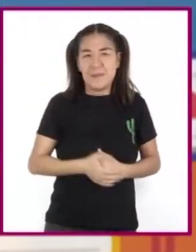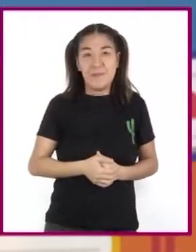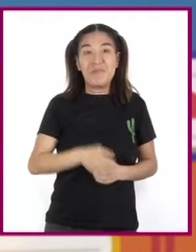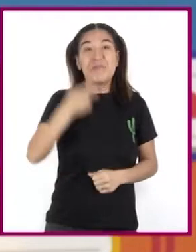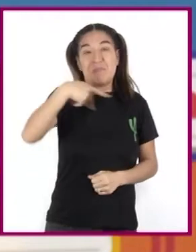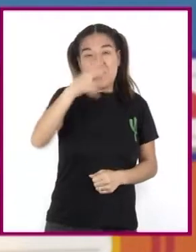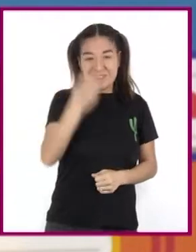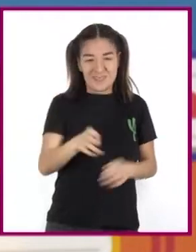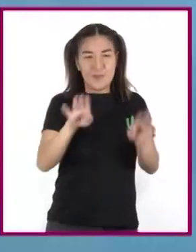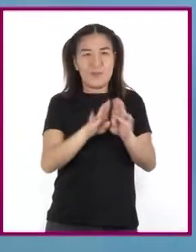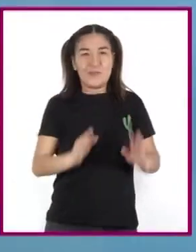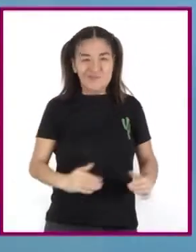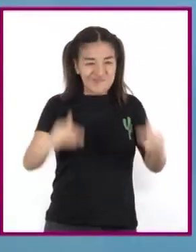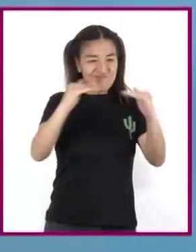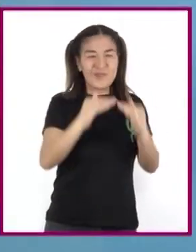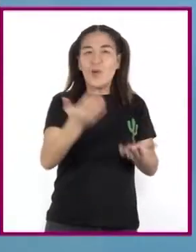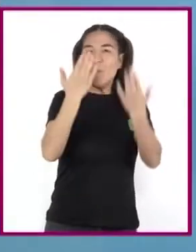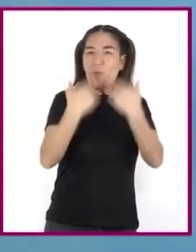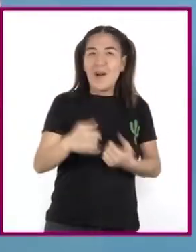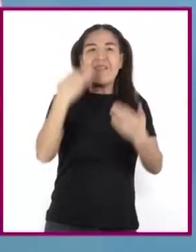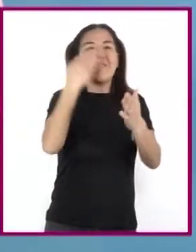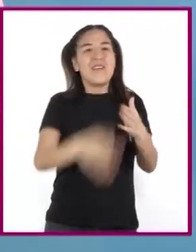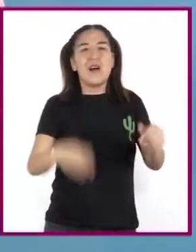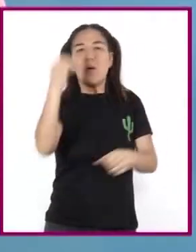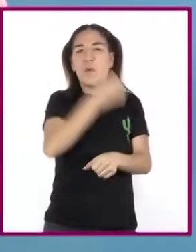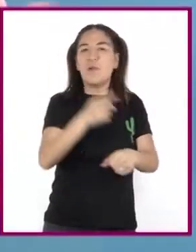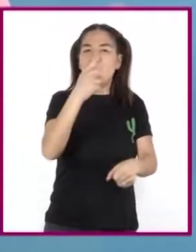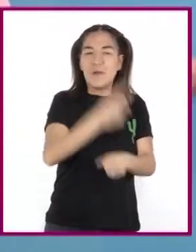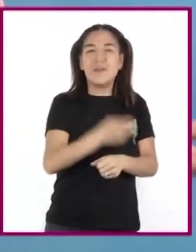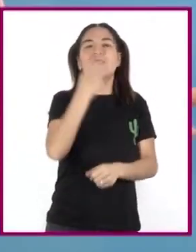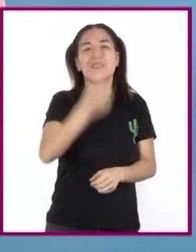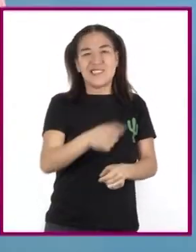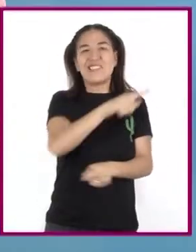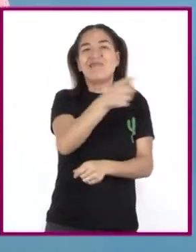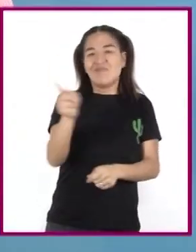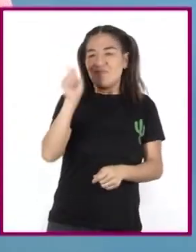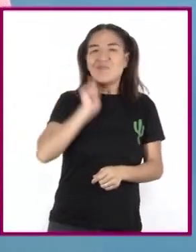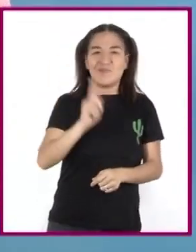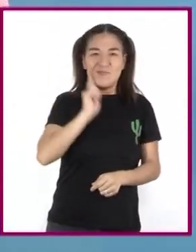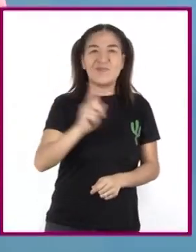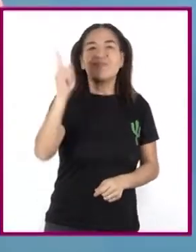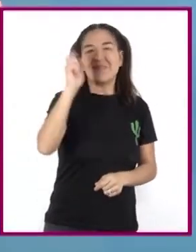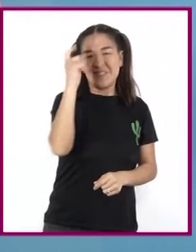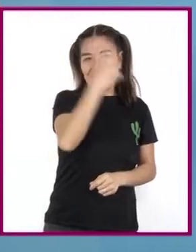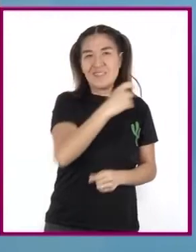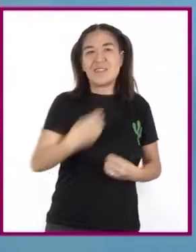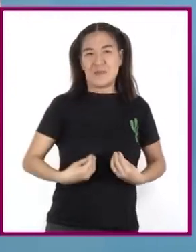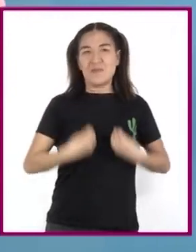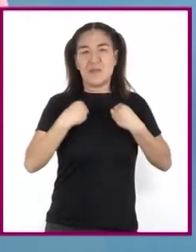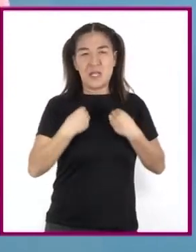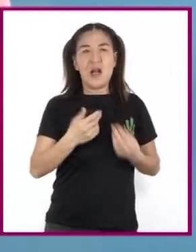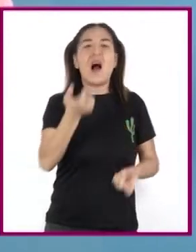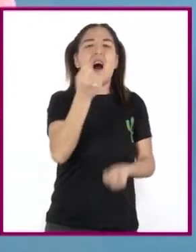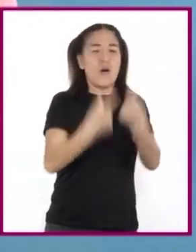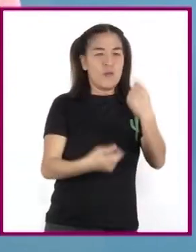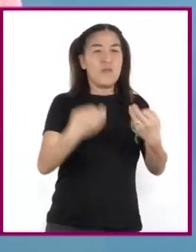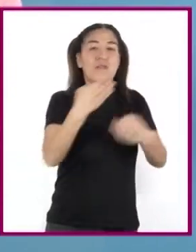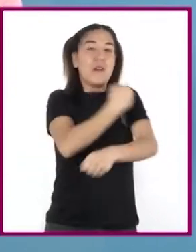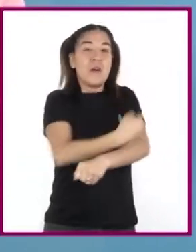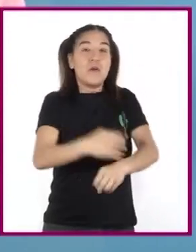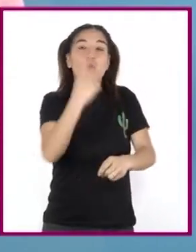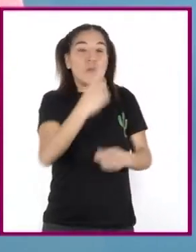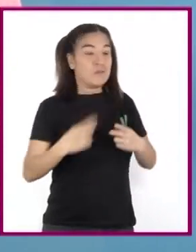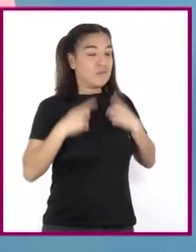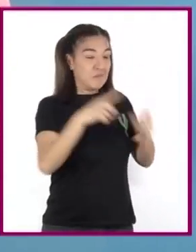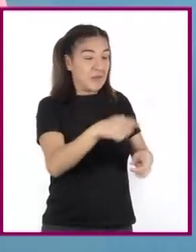desigualdad y la falta de oportunidades aún marca la vida de muchas mujeres. Algunas familias solo brindan educación a los